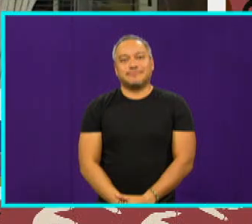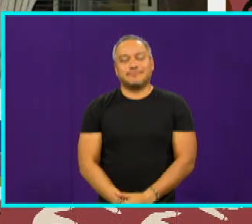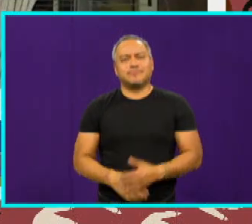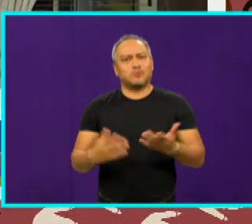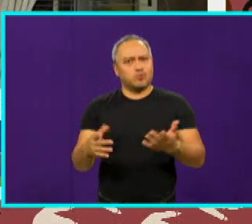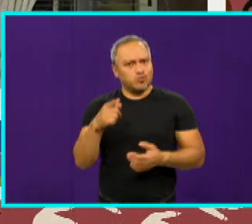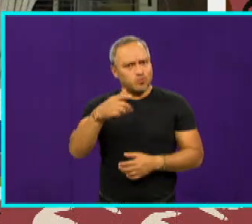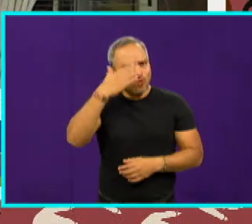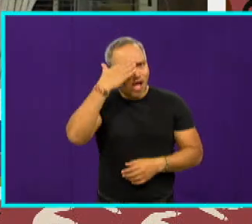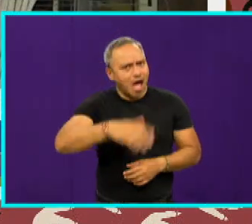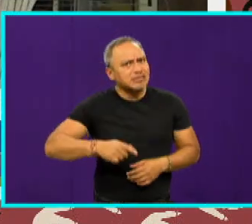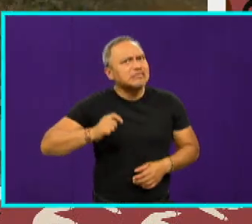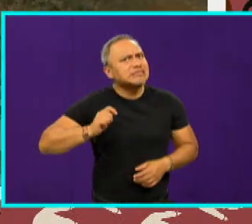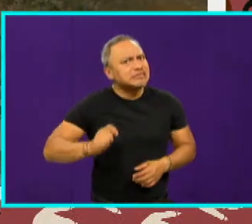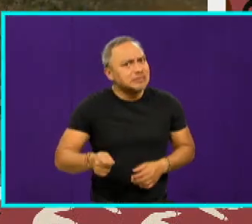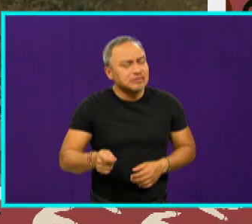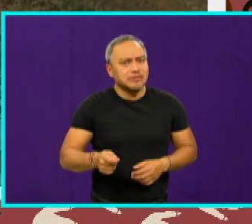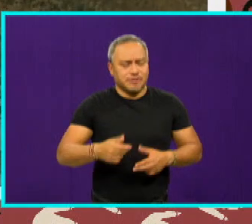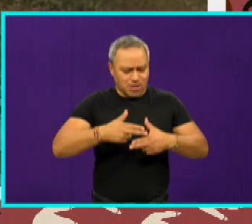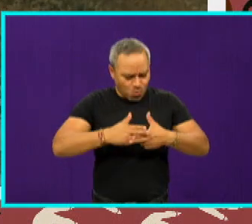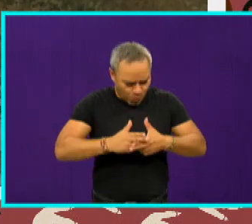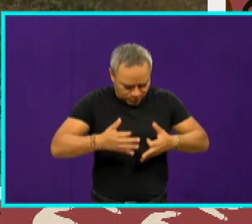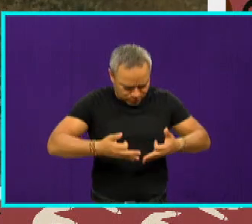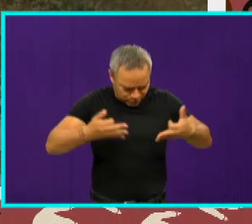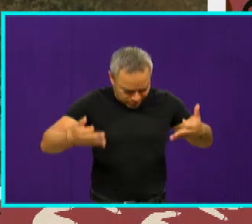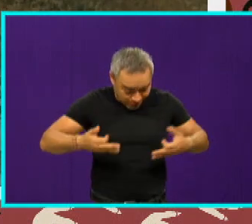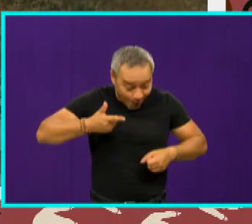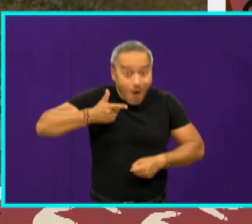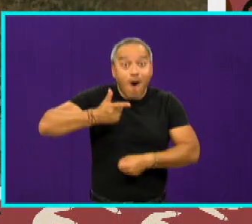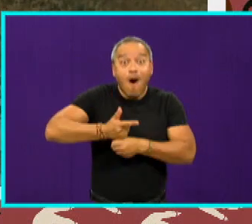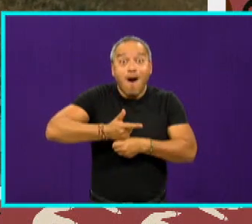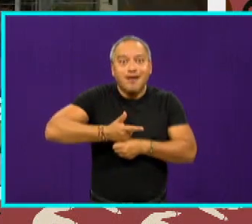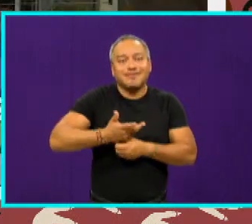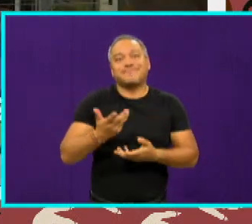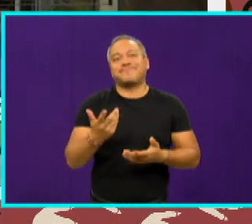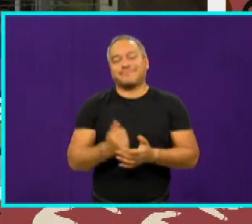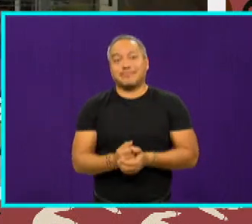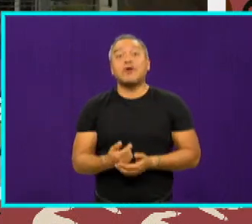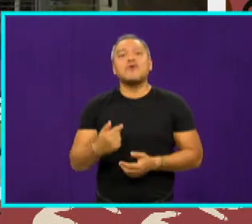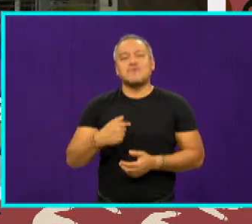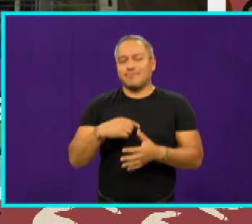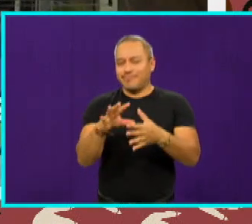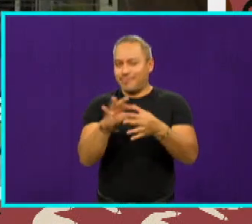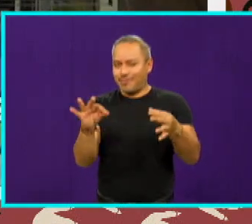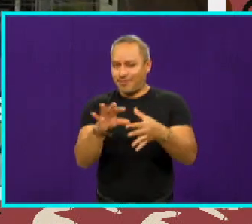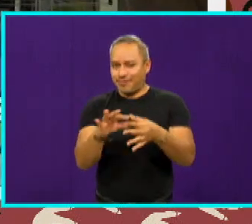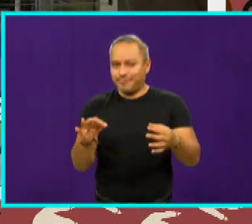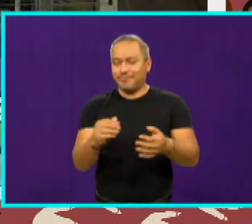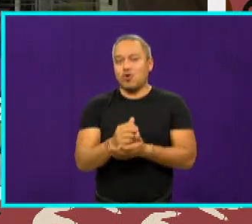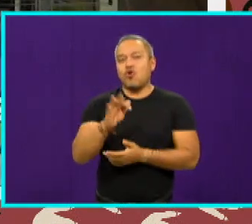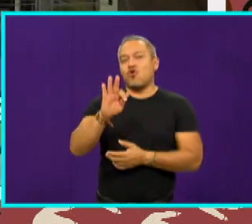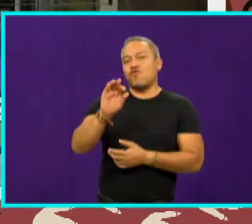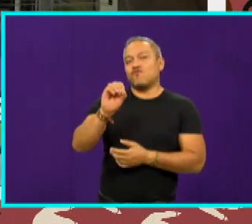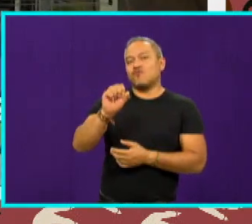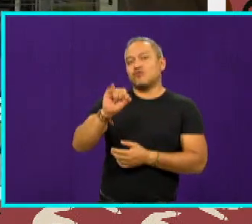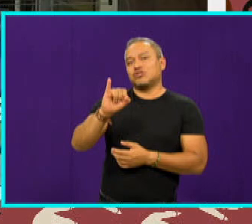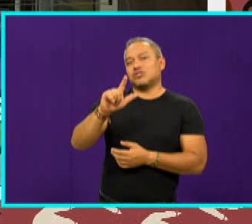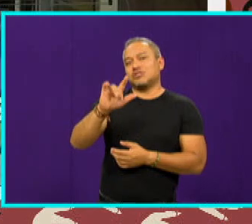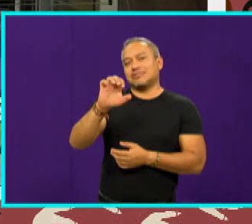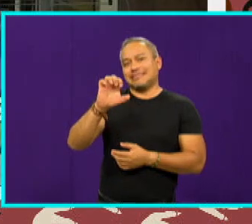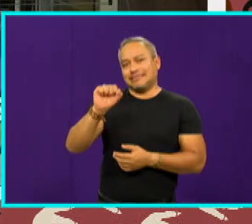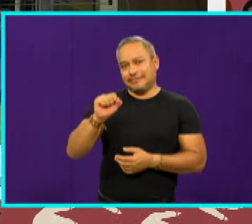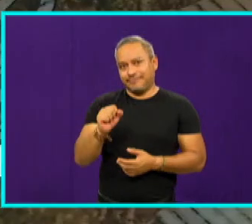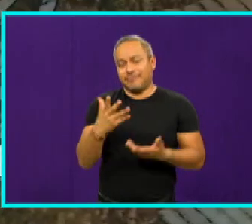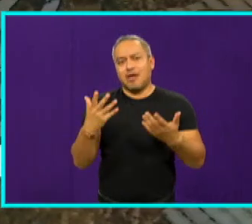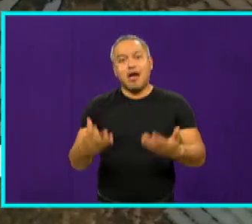¿Sabes qué es un fósil? Hoy te compartiré un libro bastante interesante. Los fósiles son restos de animales y plantas